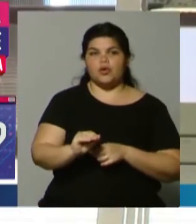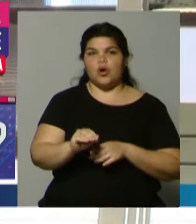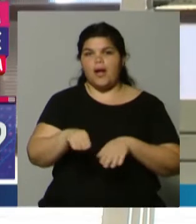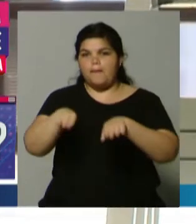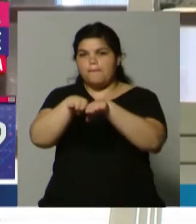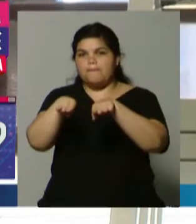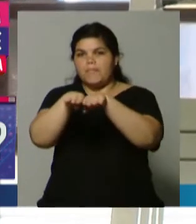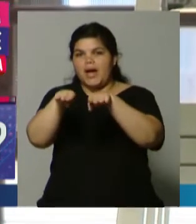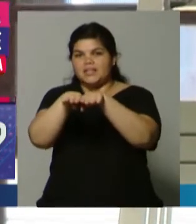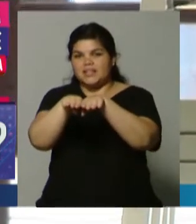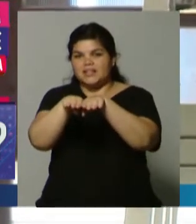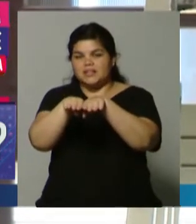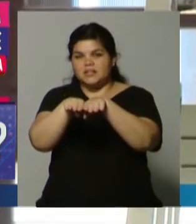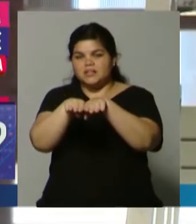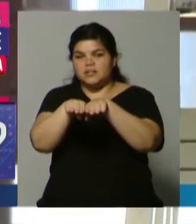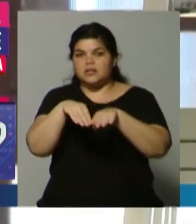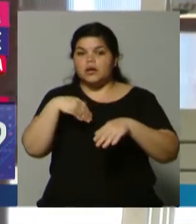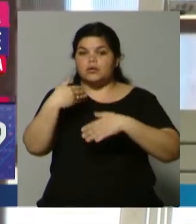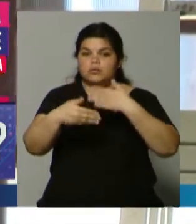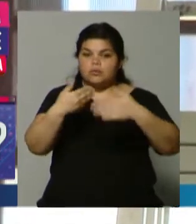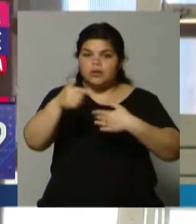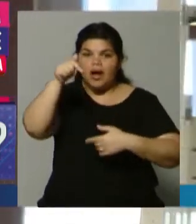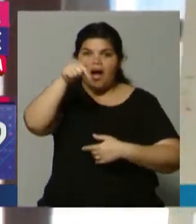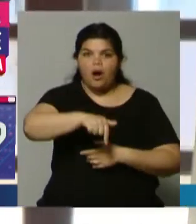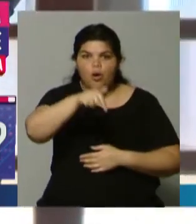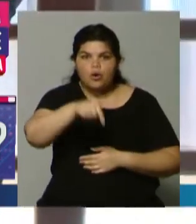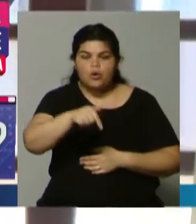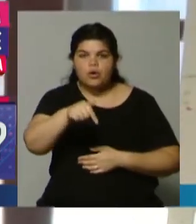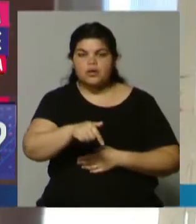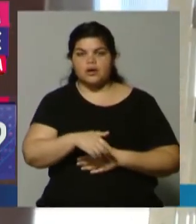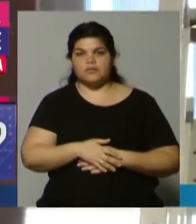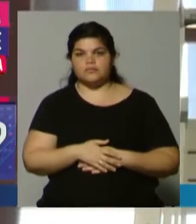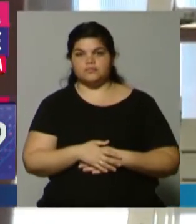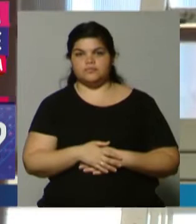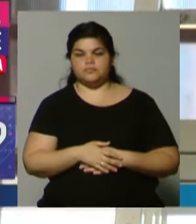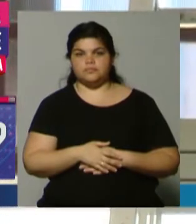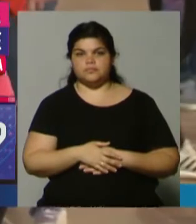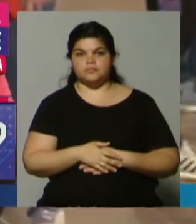empate, después de este resultado no resulta,